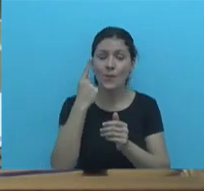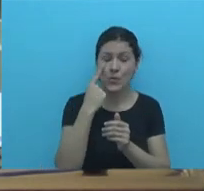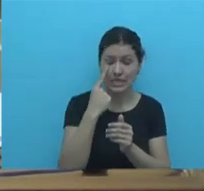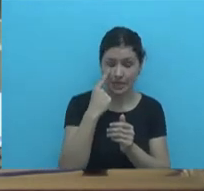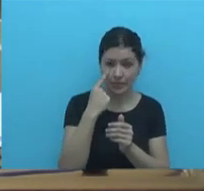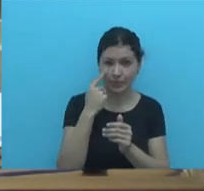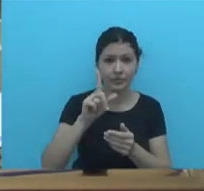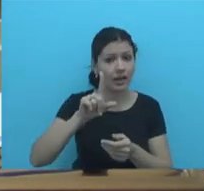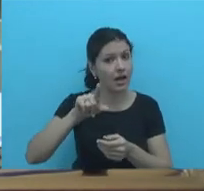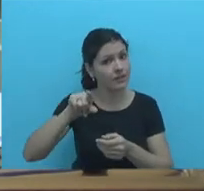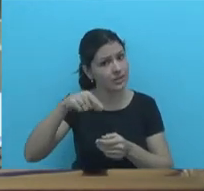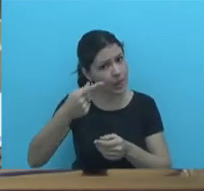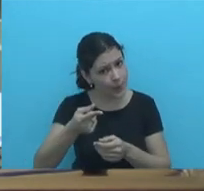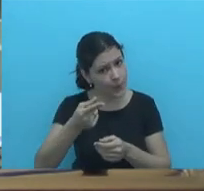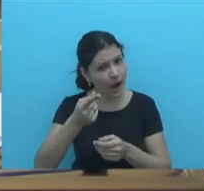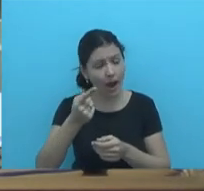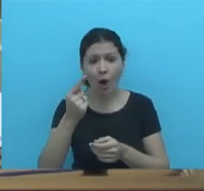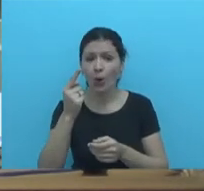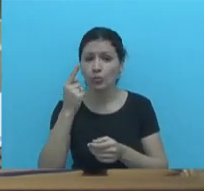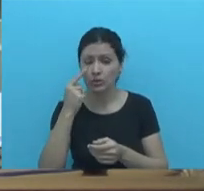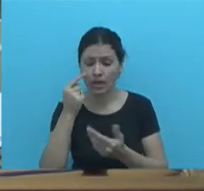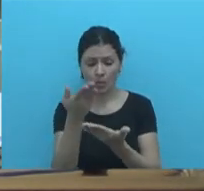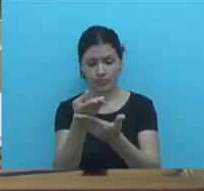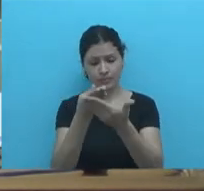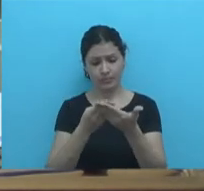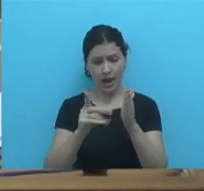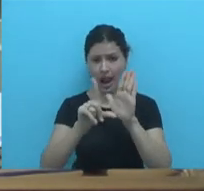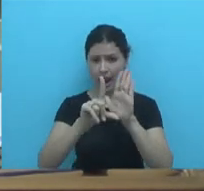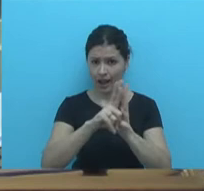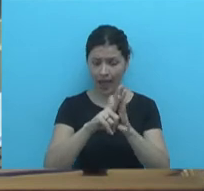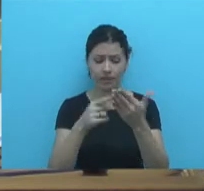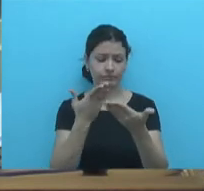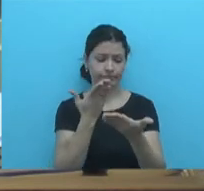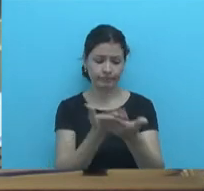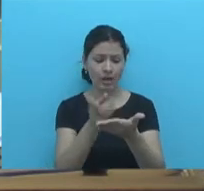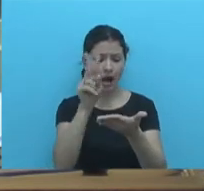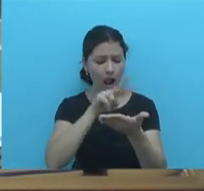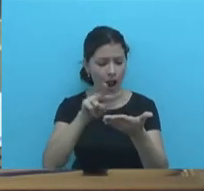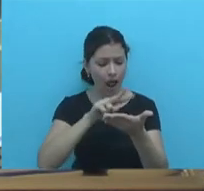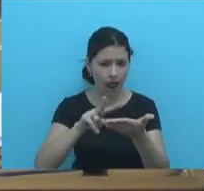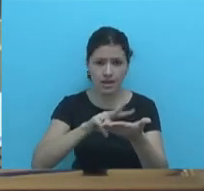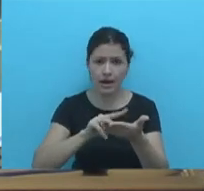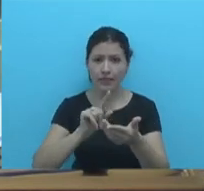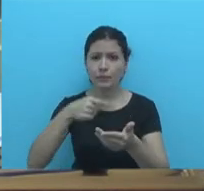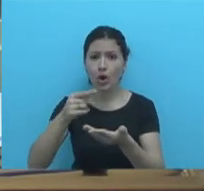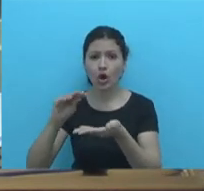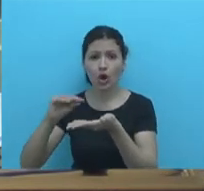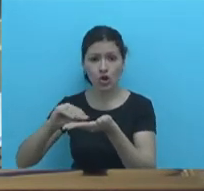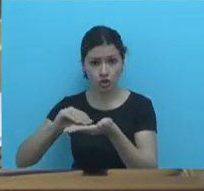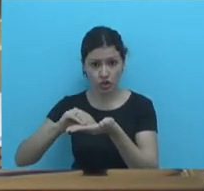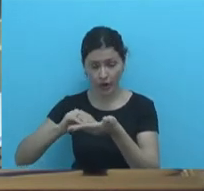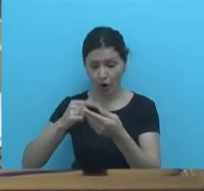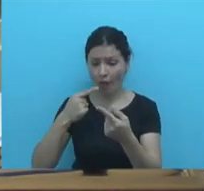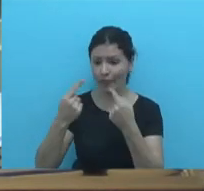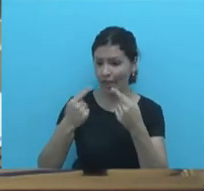municipios en el debate, en su comunidad, a través de sus representantes, que son los concejales, adhieren o